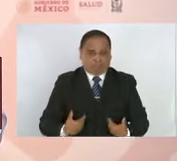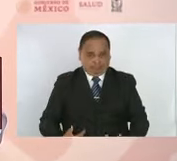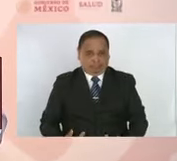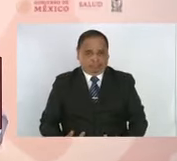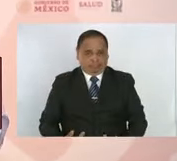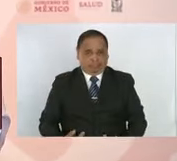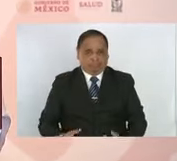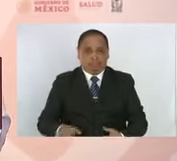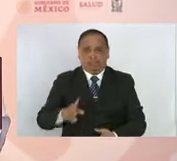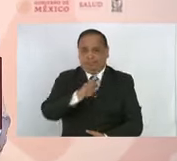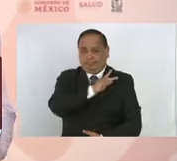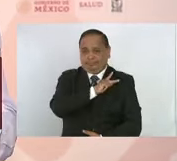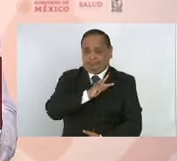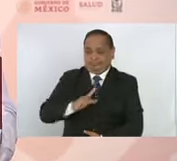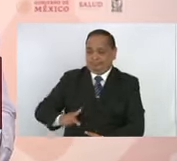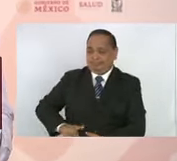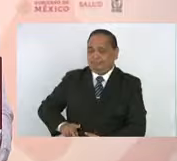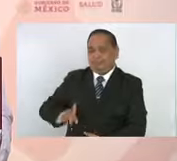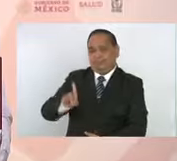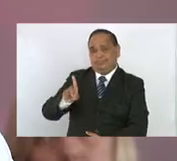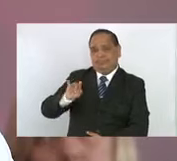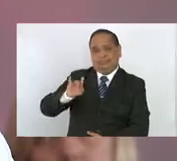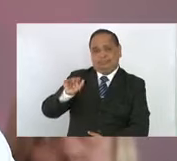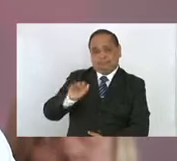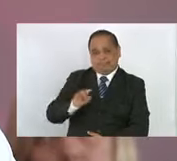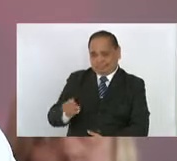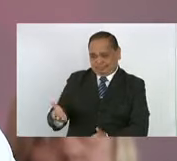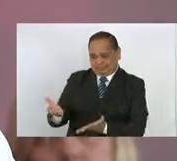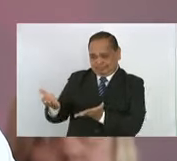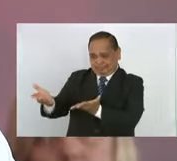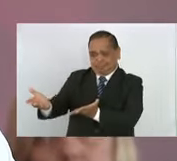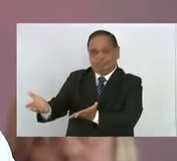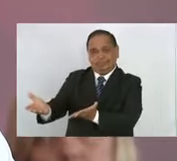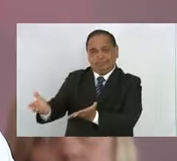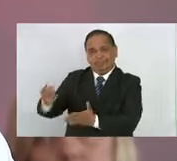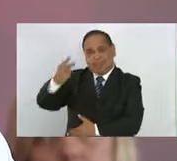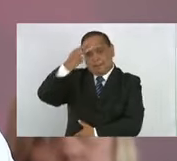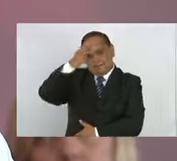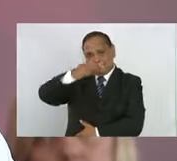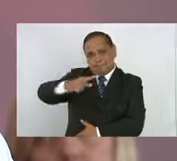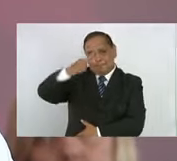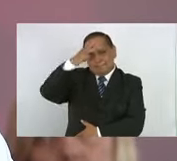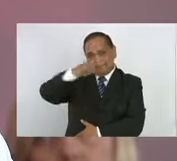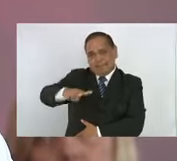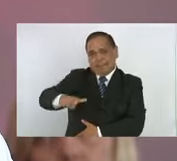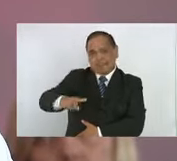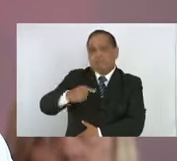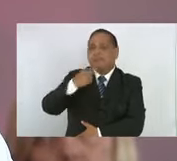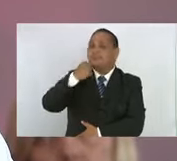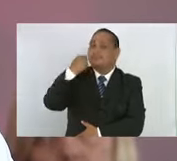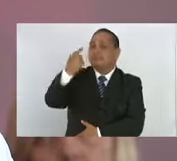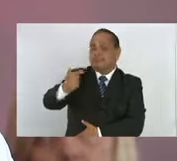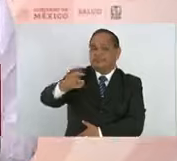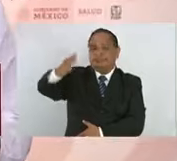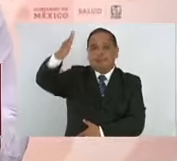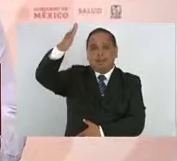al presidente Miguel Díaz-Canel de que México va a